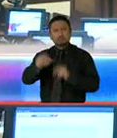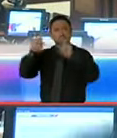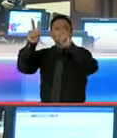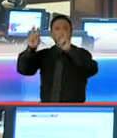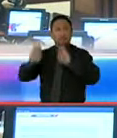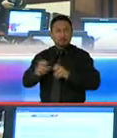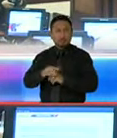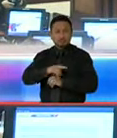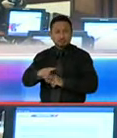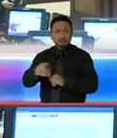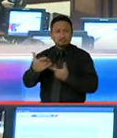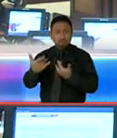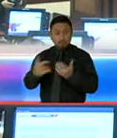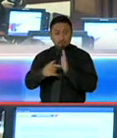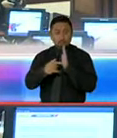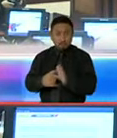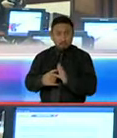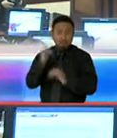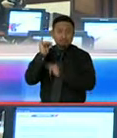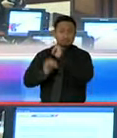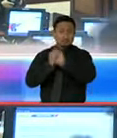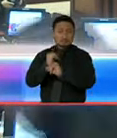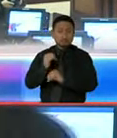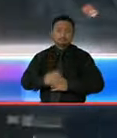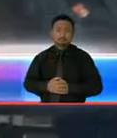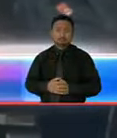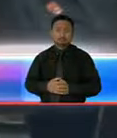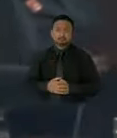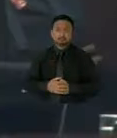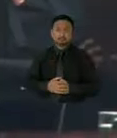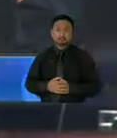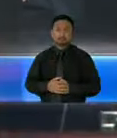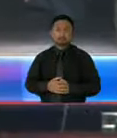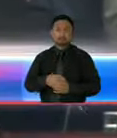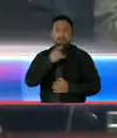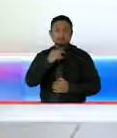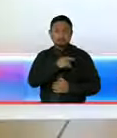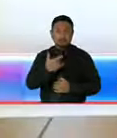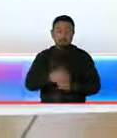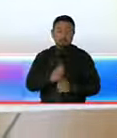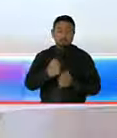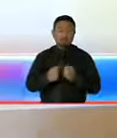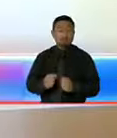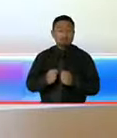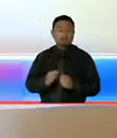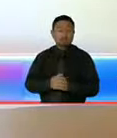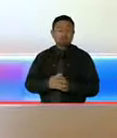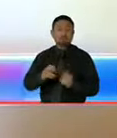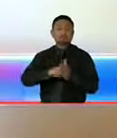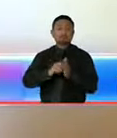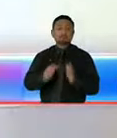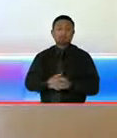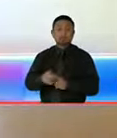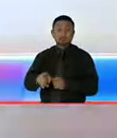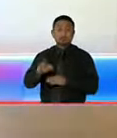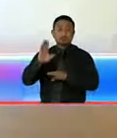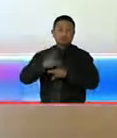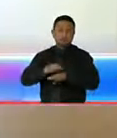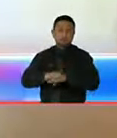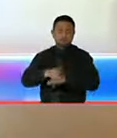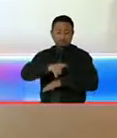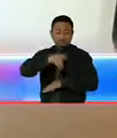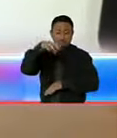que han tenido que ventilarse a nivel internacional. Dicen que los casos son graves, que el procurador es el responsable directo de que el país se